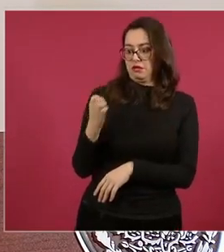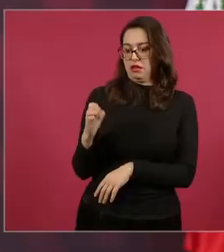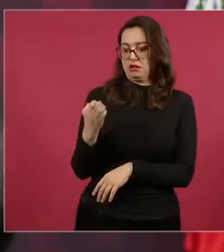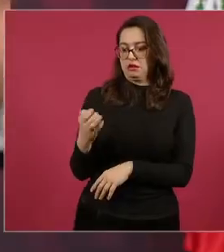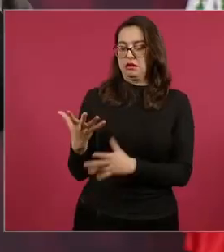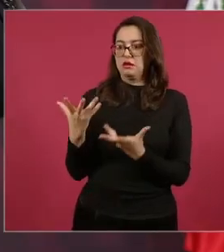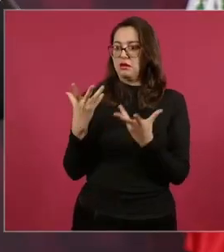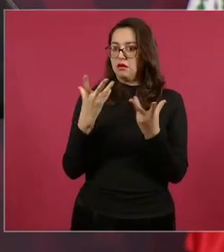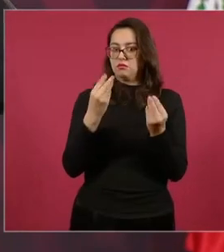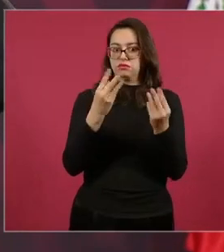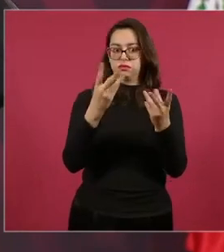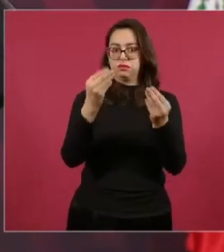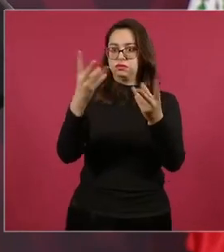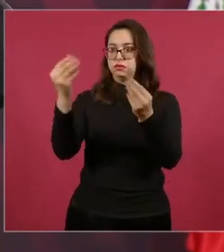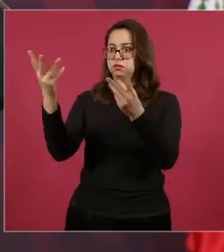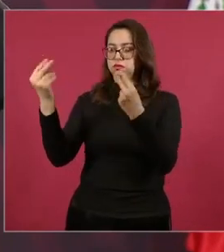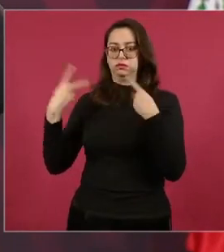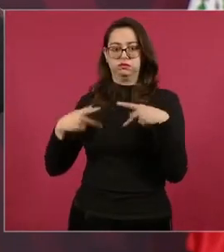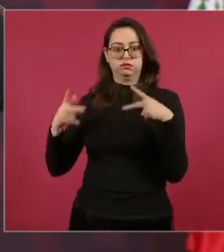me abren paso